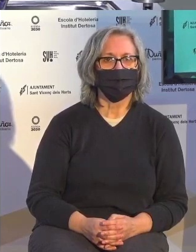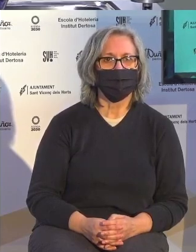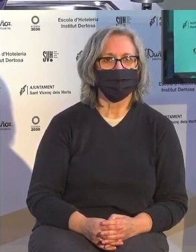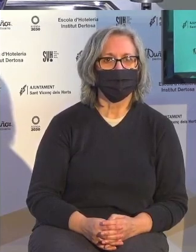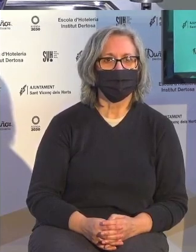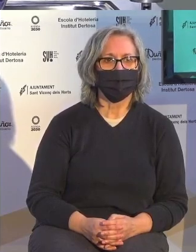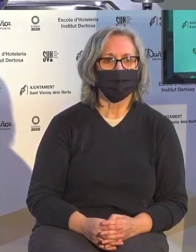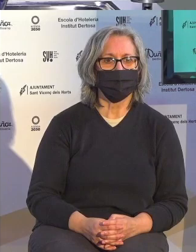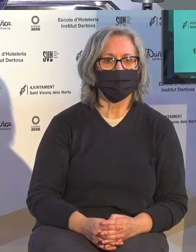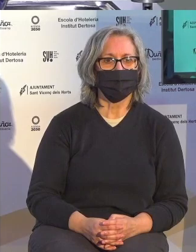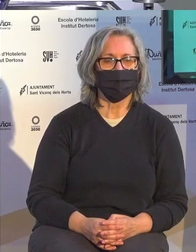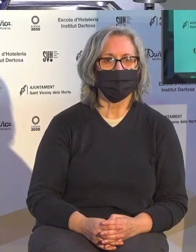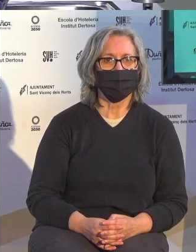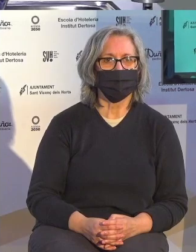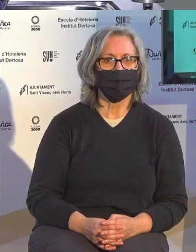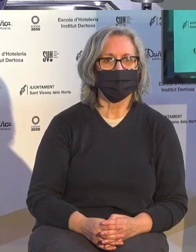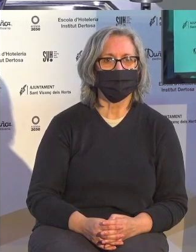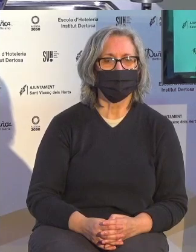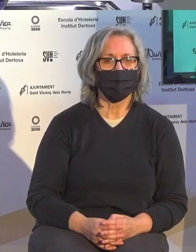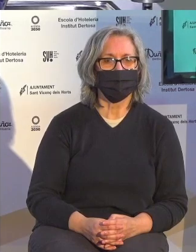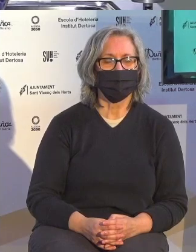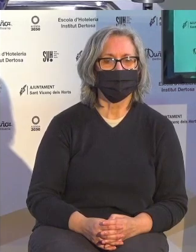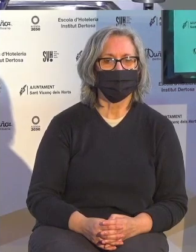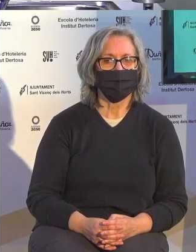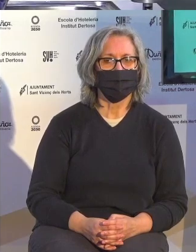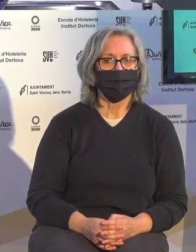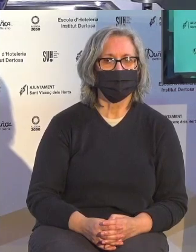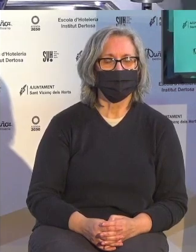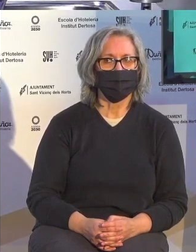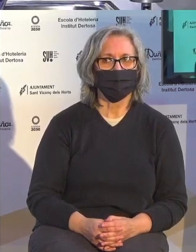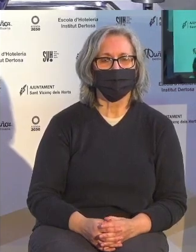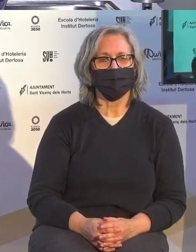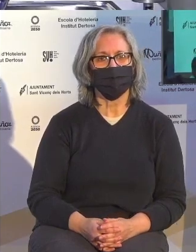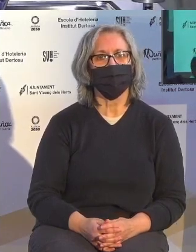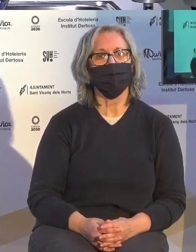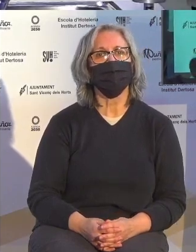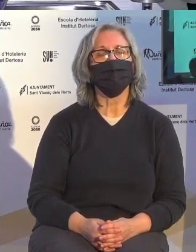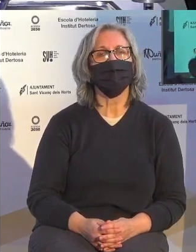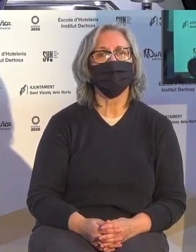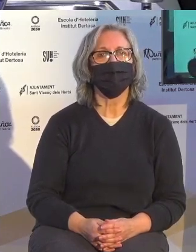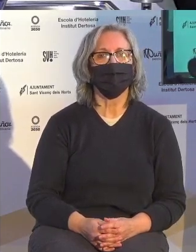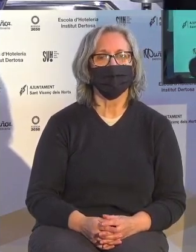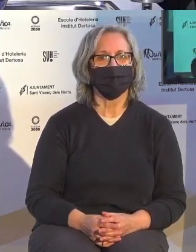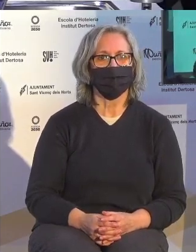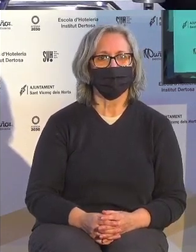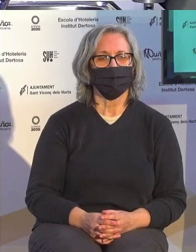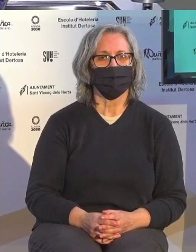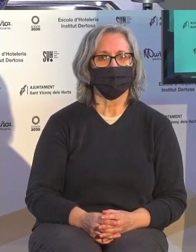sí pero pone afuera para que no pero no sí